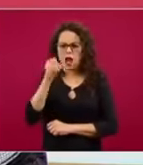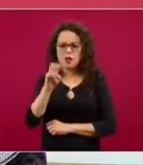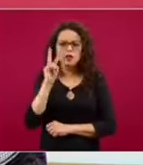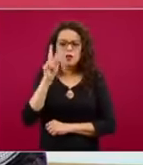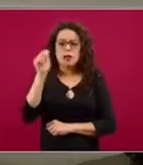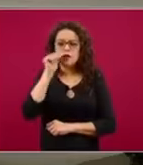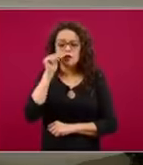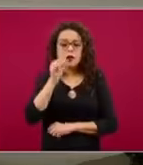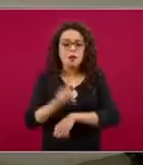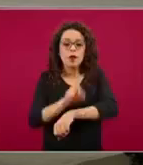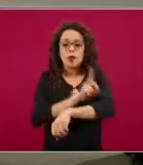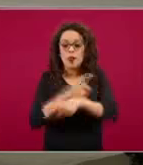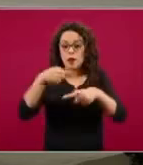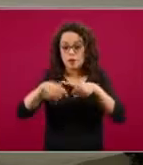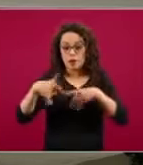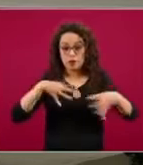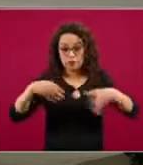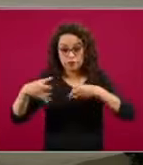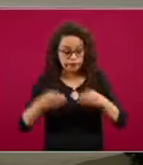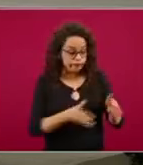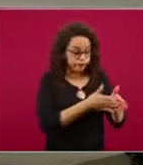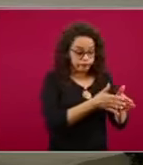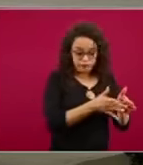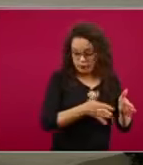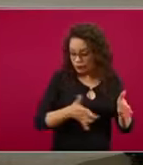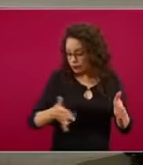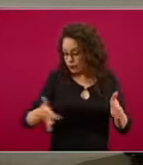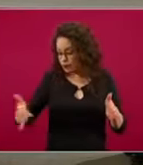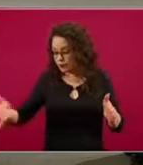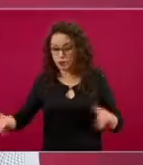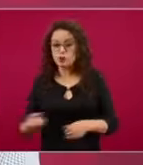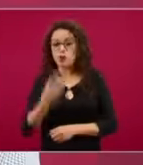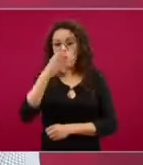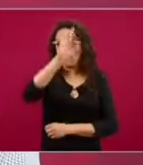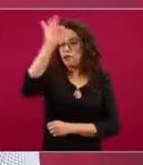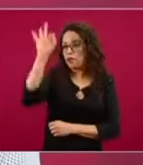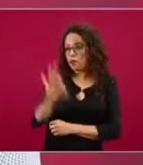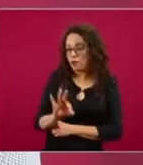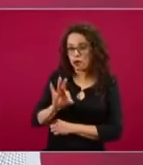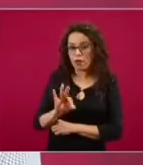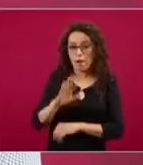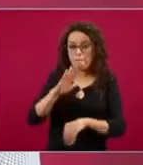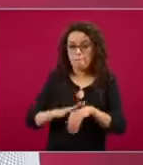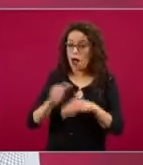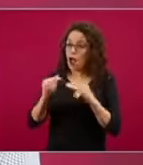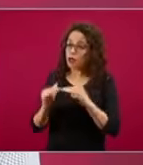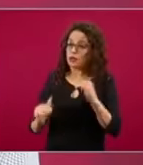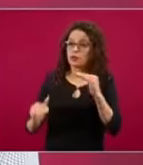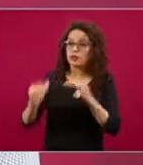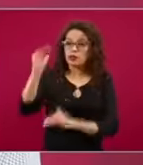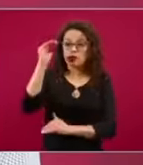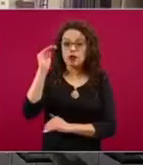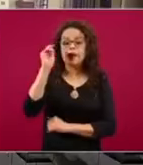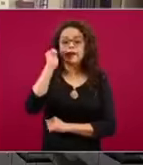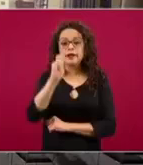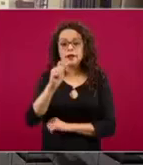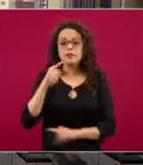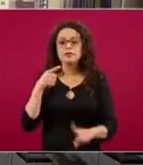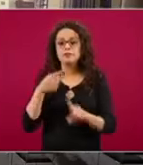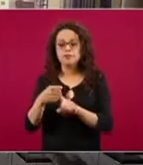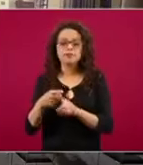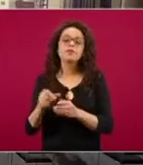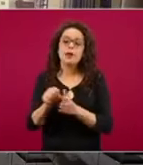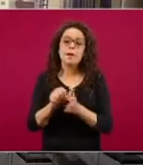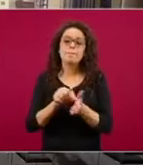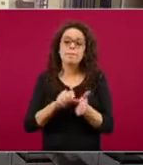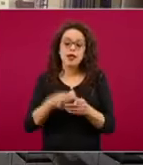si recordamos la gráfica, las tasas de letalidad más altas las teníamos precisamente en los primeros